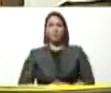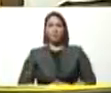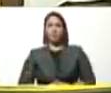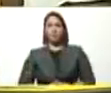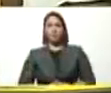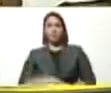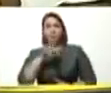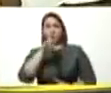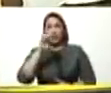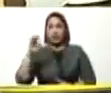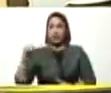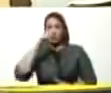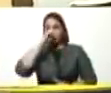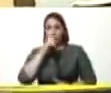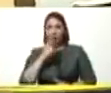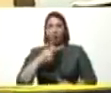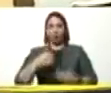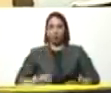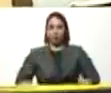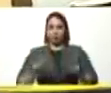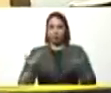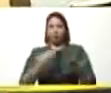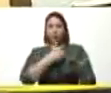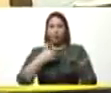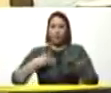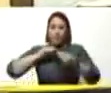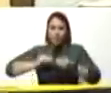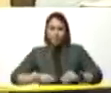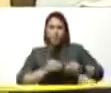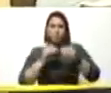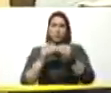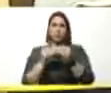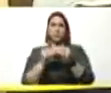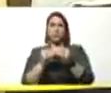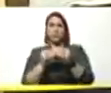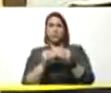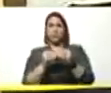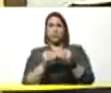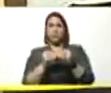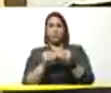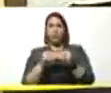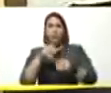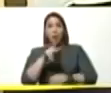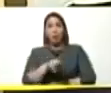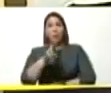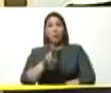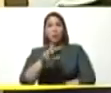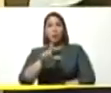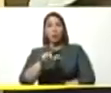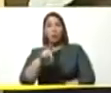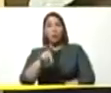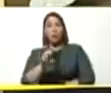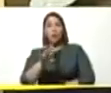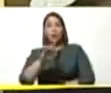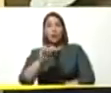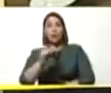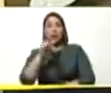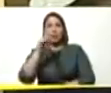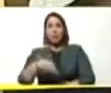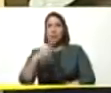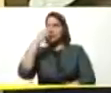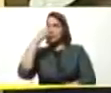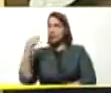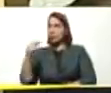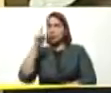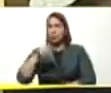tricentenario. Y como regalo le queremos dar la recuperación de la pulpería de Zamora. Además que Zamora es un municipio con